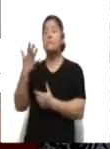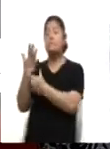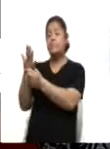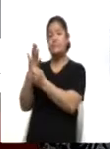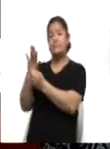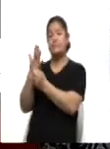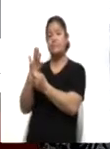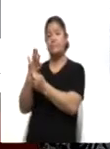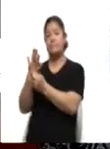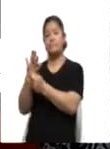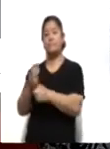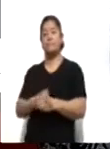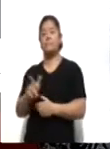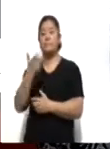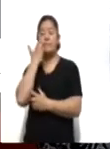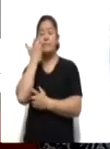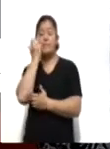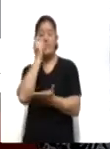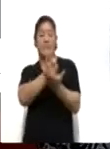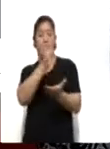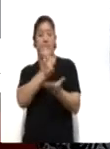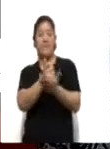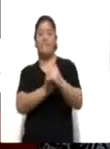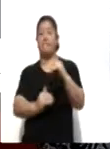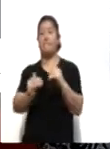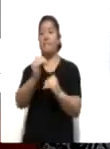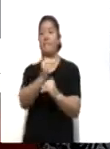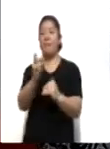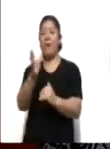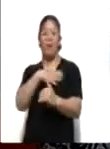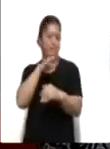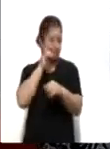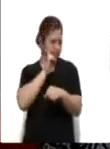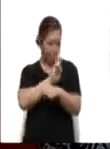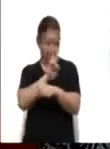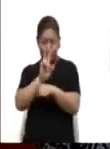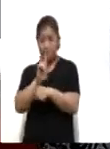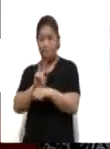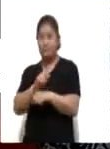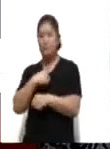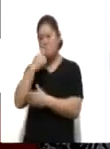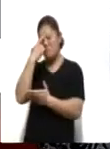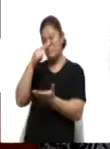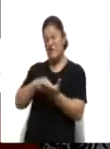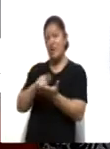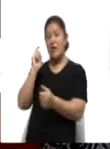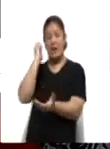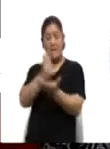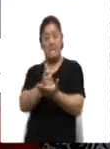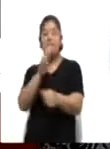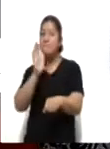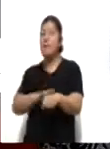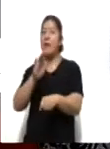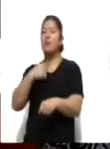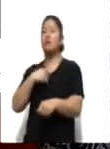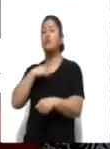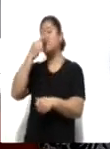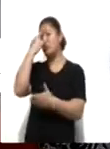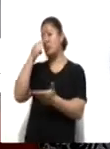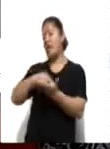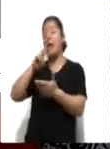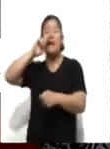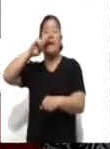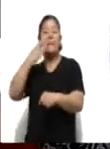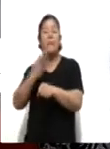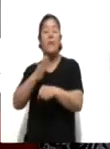unos aumentos de presupuesto que se hagan algunas adecuaciones creo que más que aumentos de presupuestos creo que ese aumento de responsabilidad